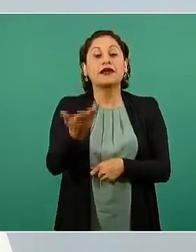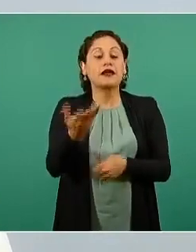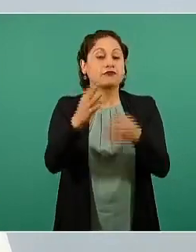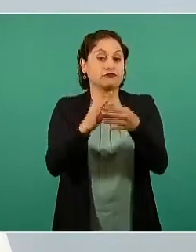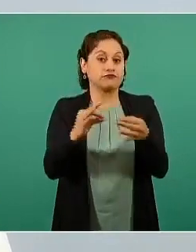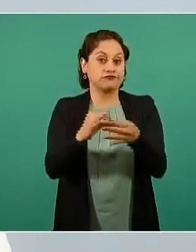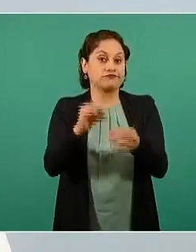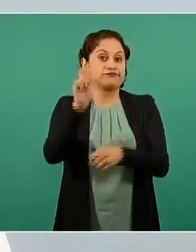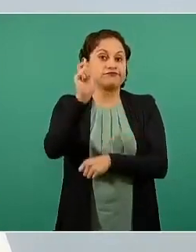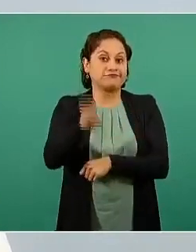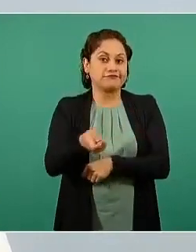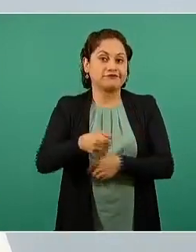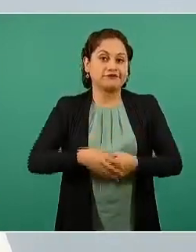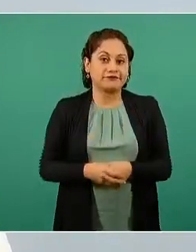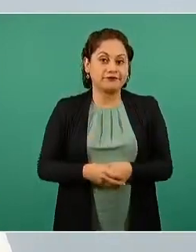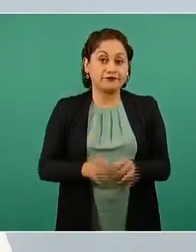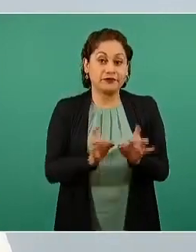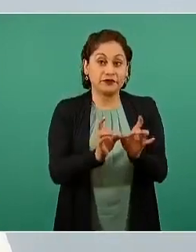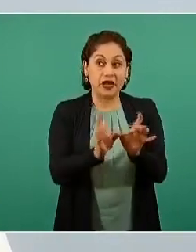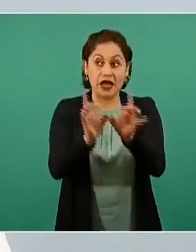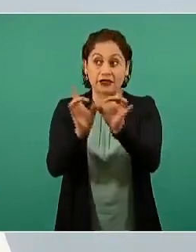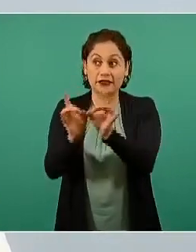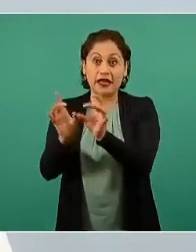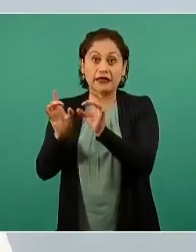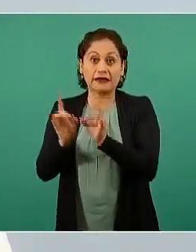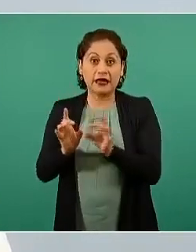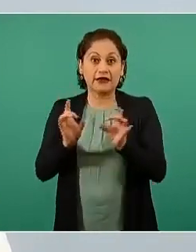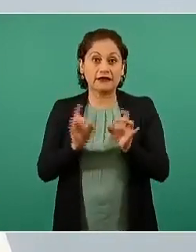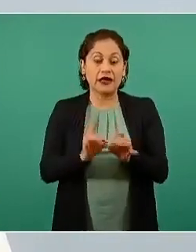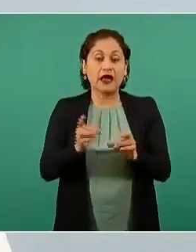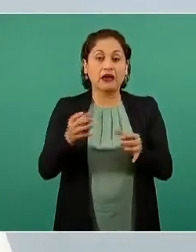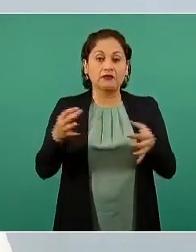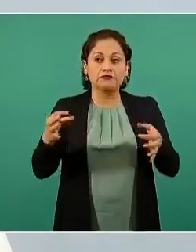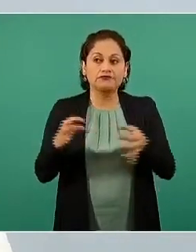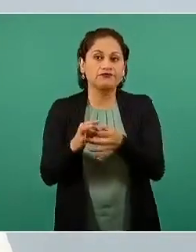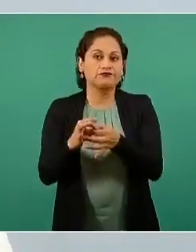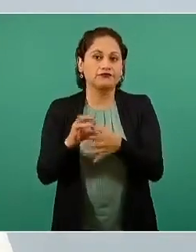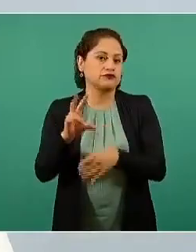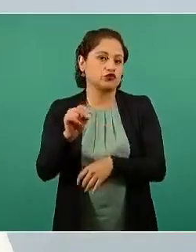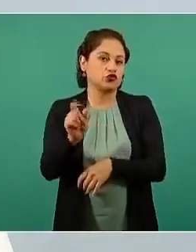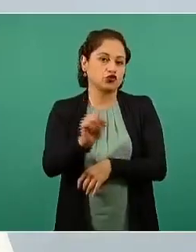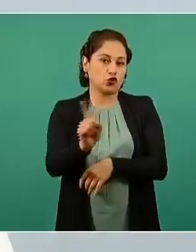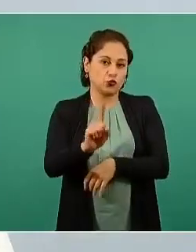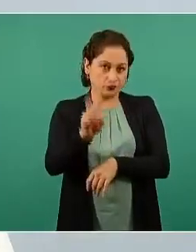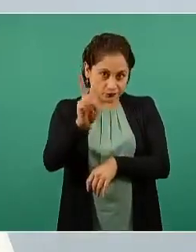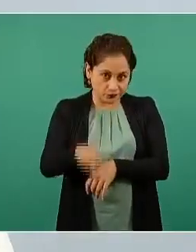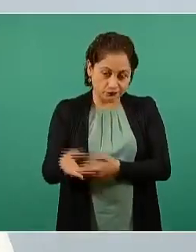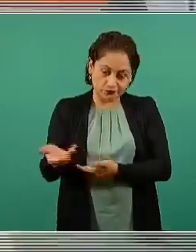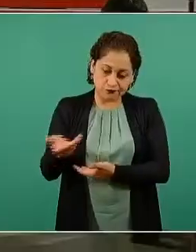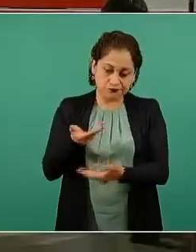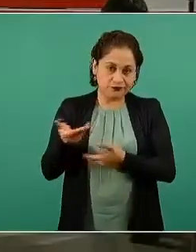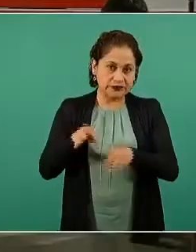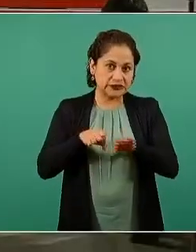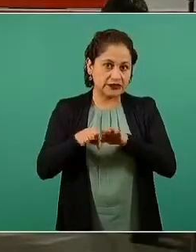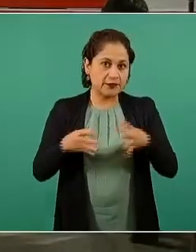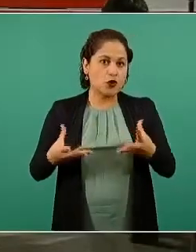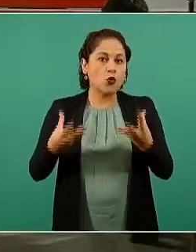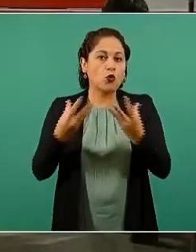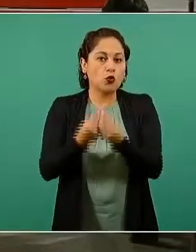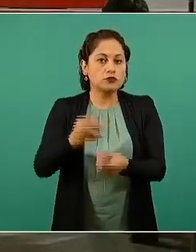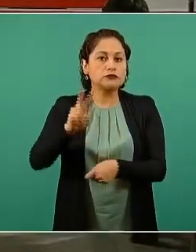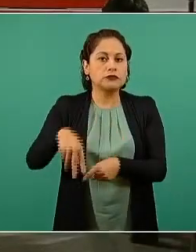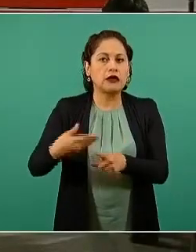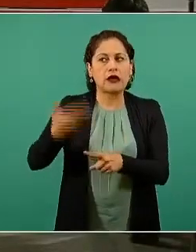está pasando no es casualidad y toda esta colaboración no se da en el vacío, sino que es fruto de una